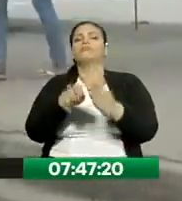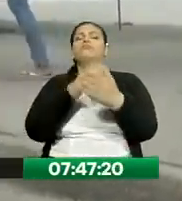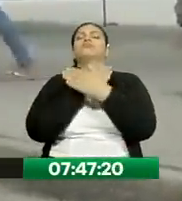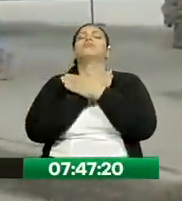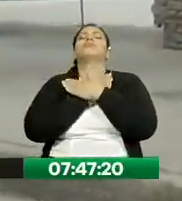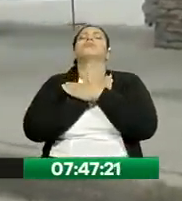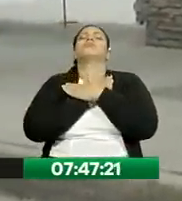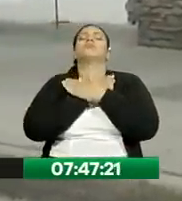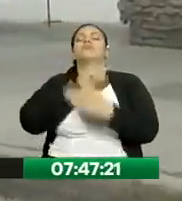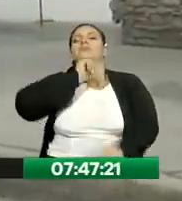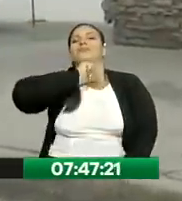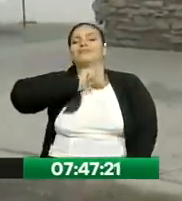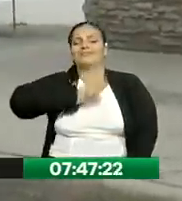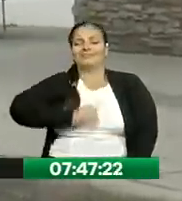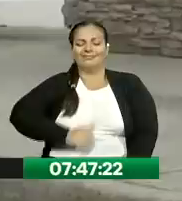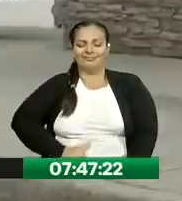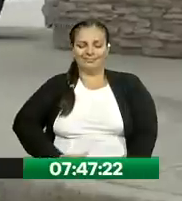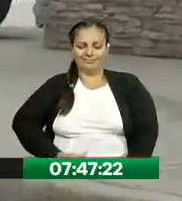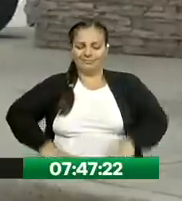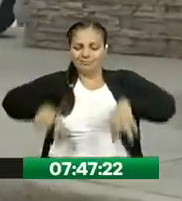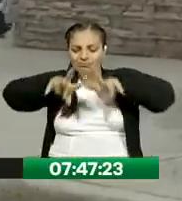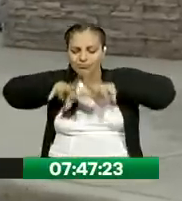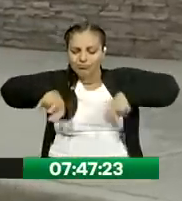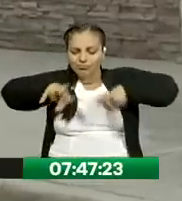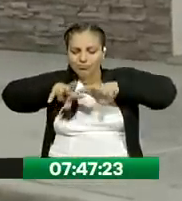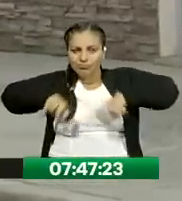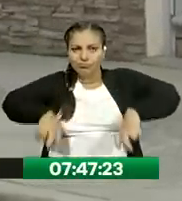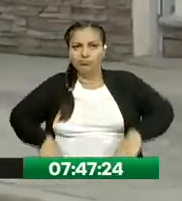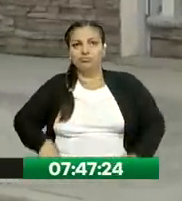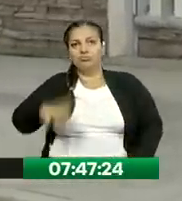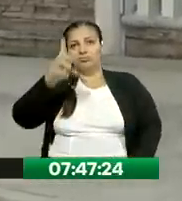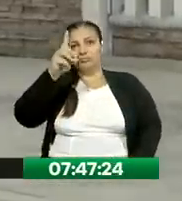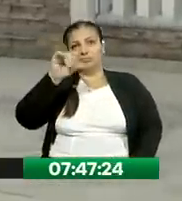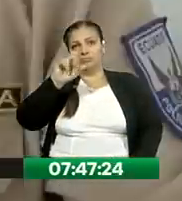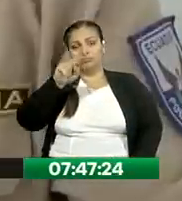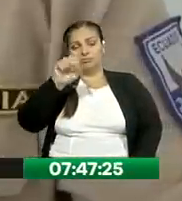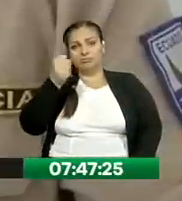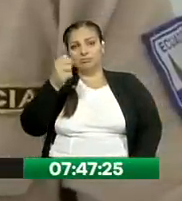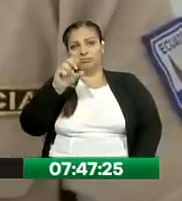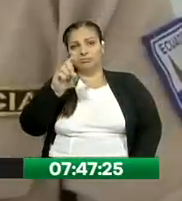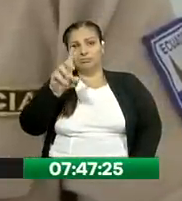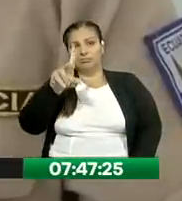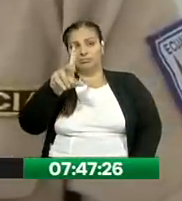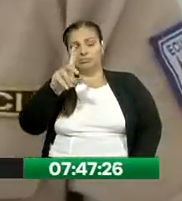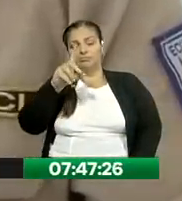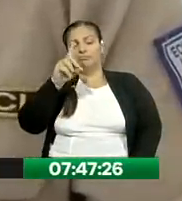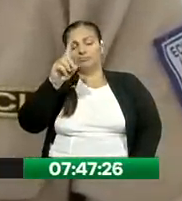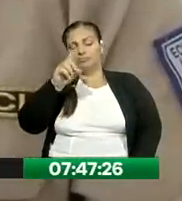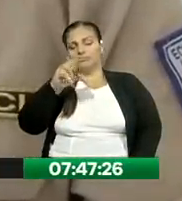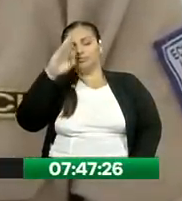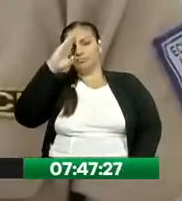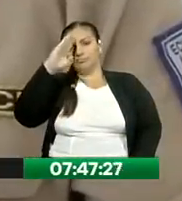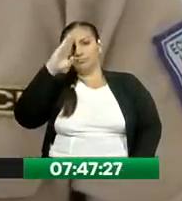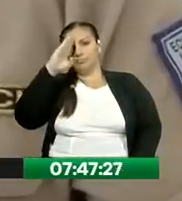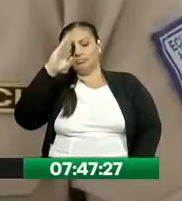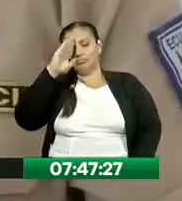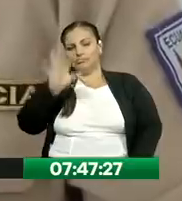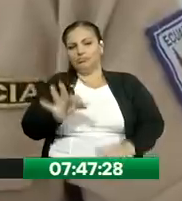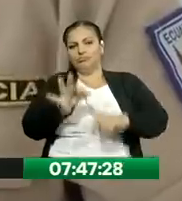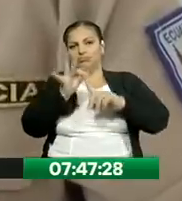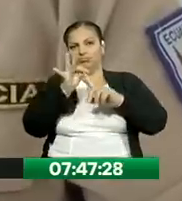INASEC levantan evidencias para dar con él o los autores de este crimen al estilo sicariato. Se trata de un